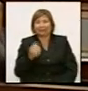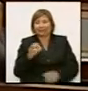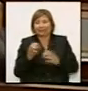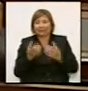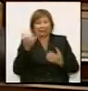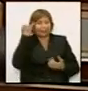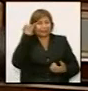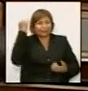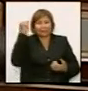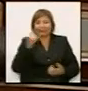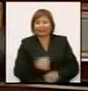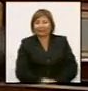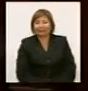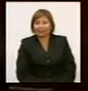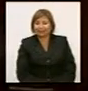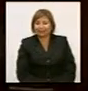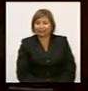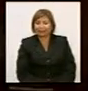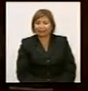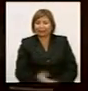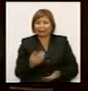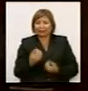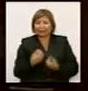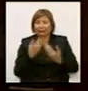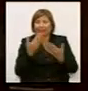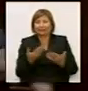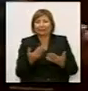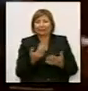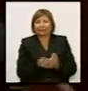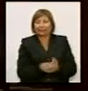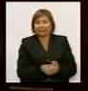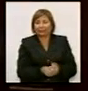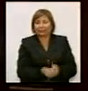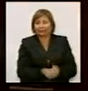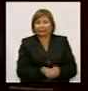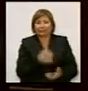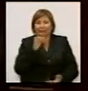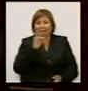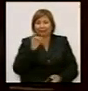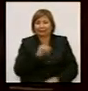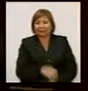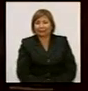idea. ¿Y a quién ofrecía más en el extremo izquierda?